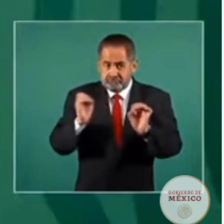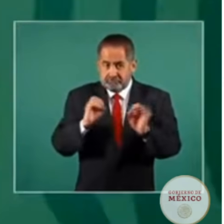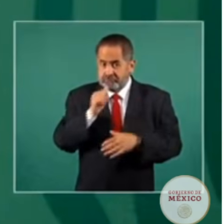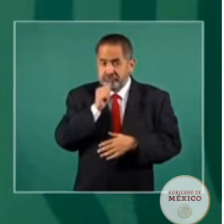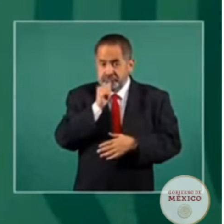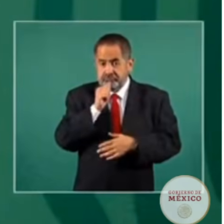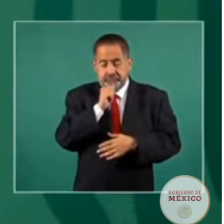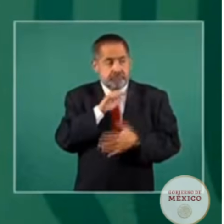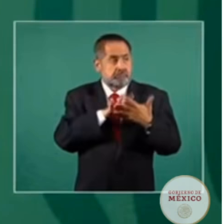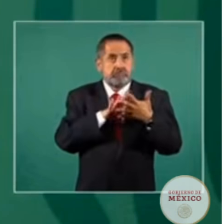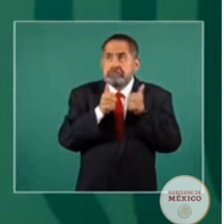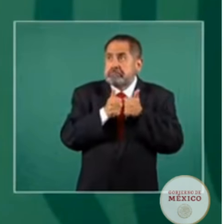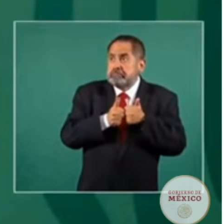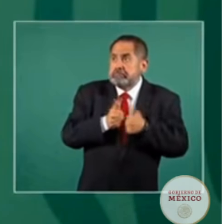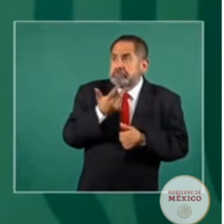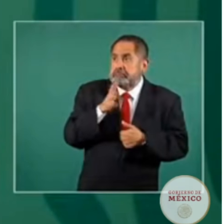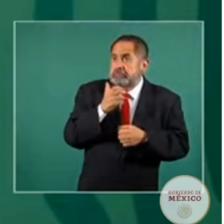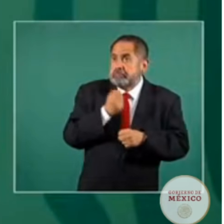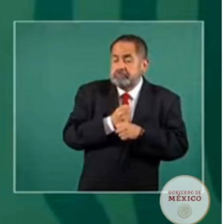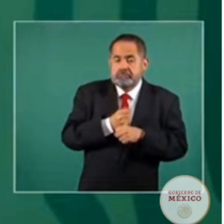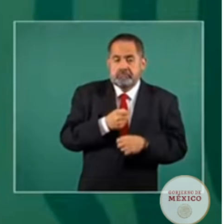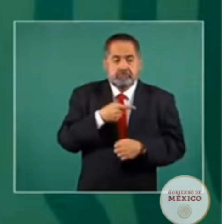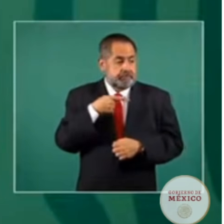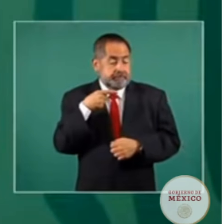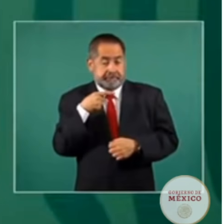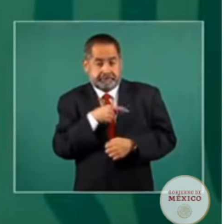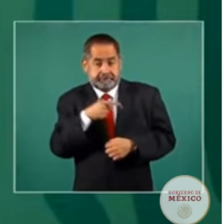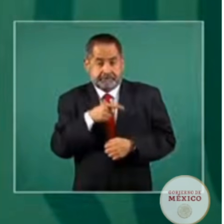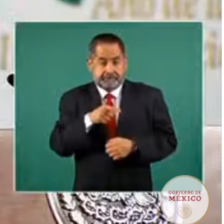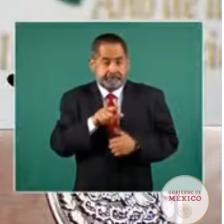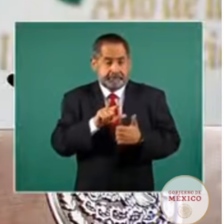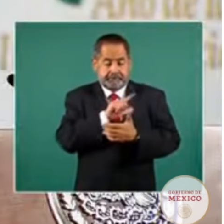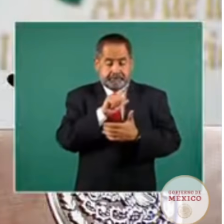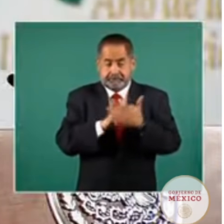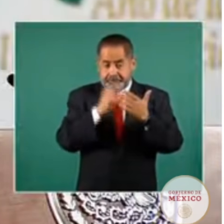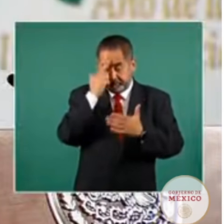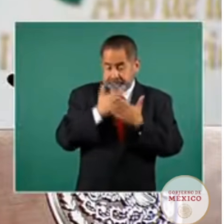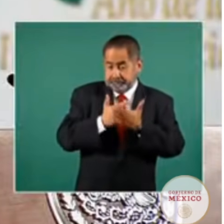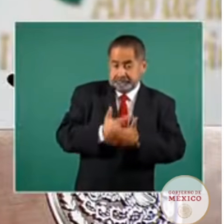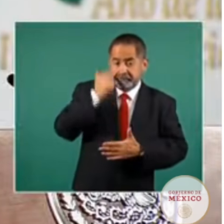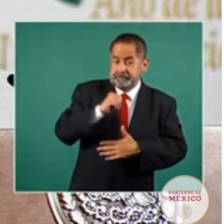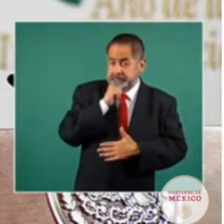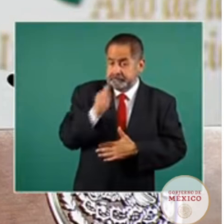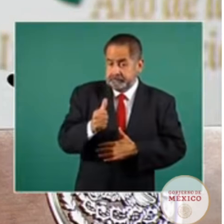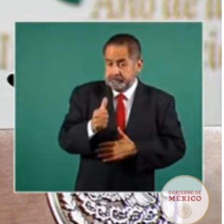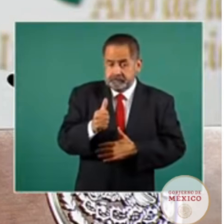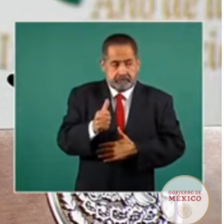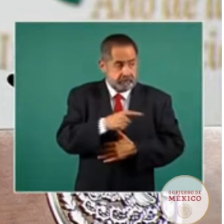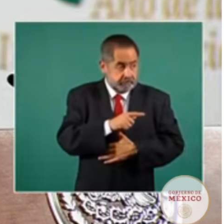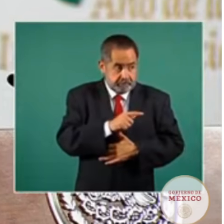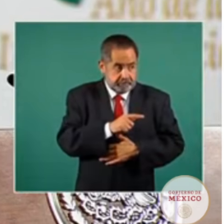que no hayan cometido delitos graves, van a ser